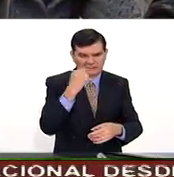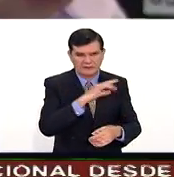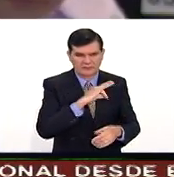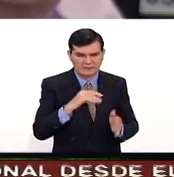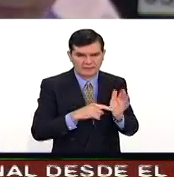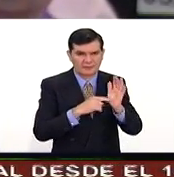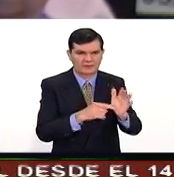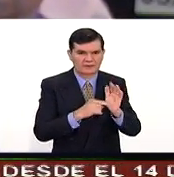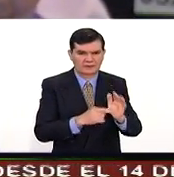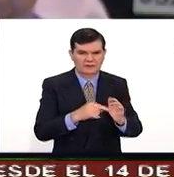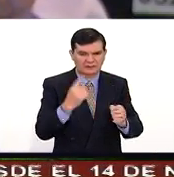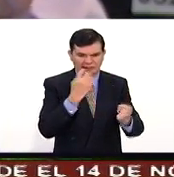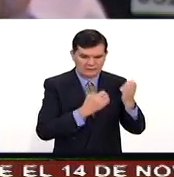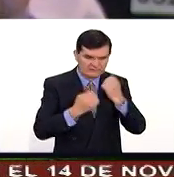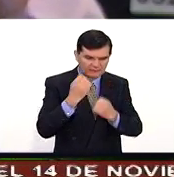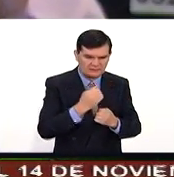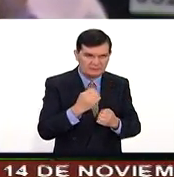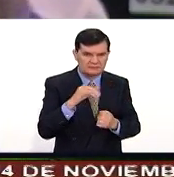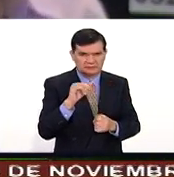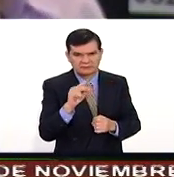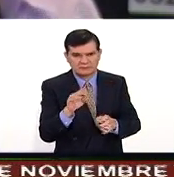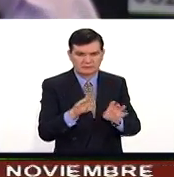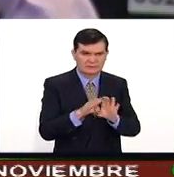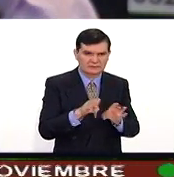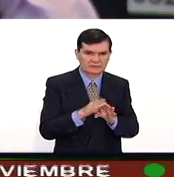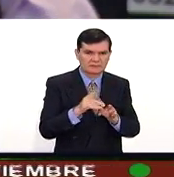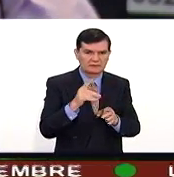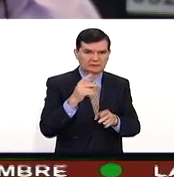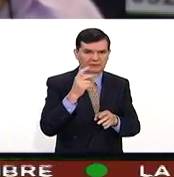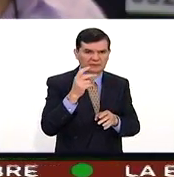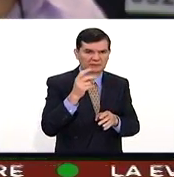los exámenes de evaluación y si no, pues